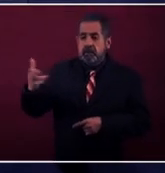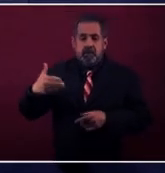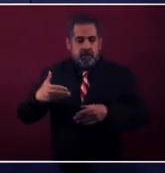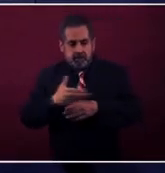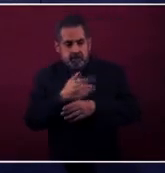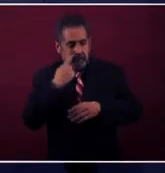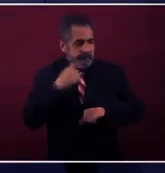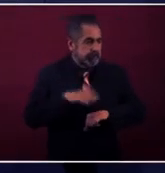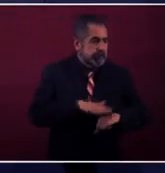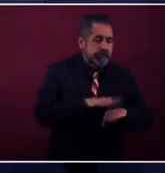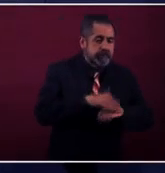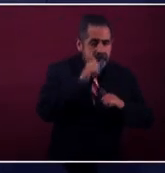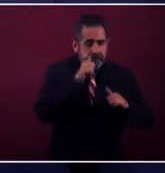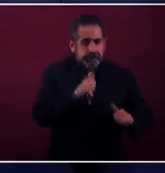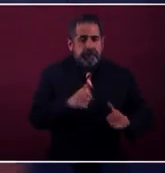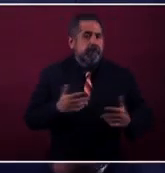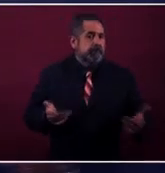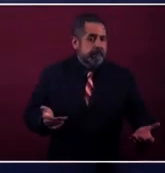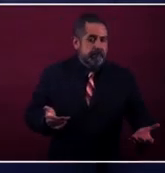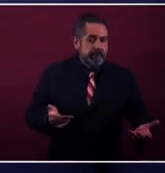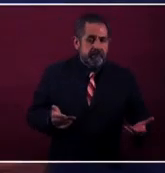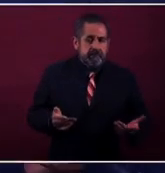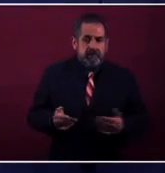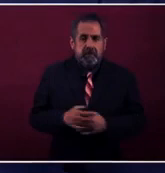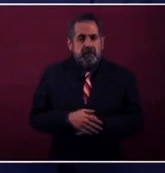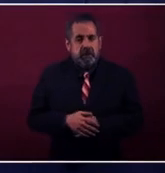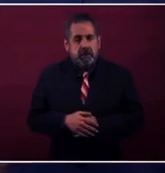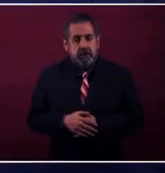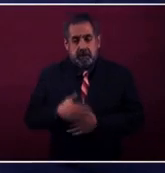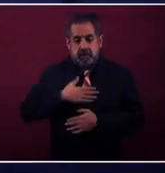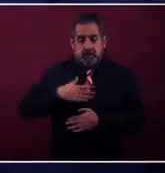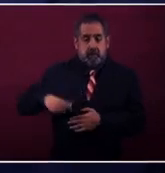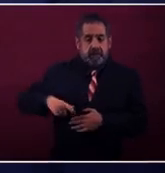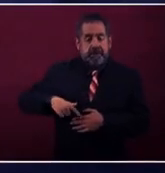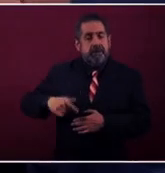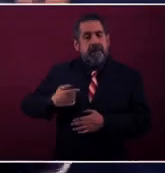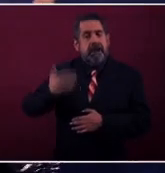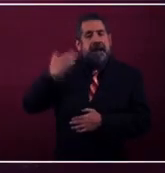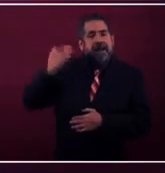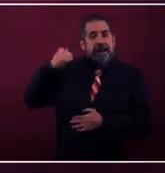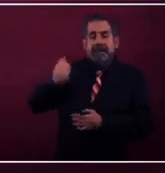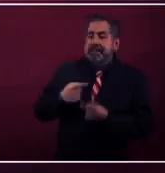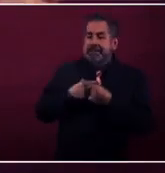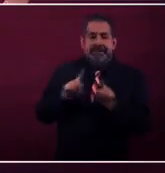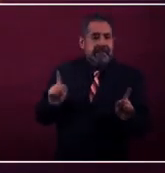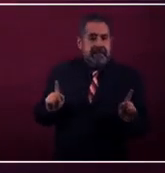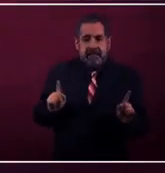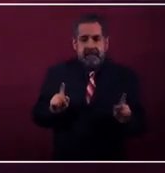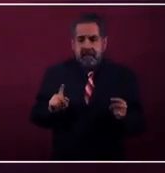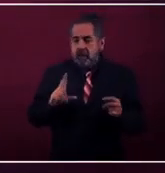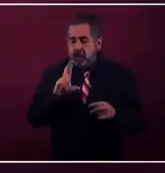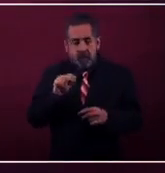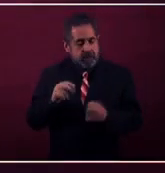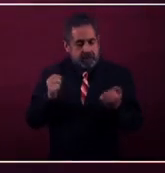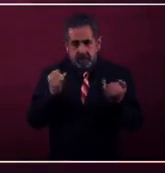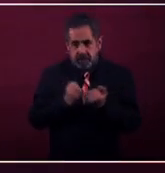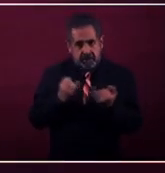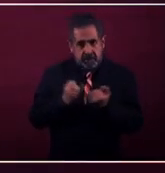¿Por qué somos distintos? ¿Por qué no nos